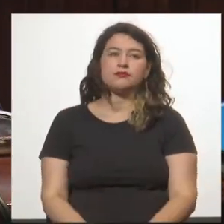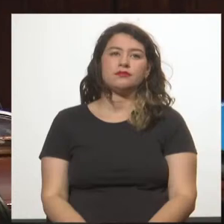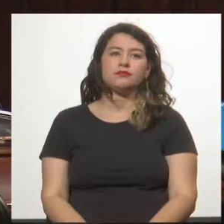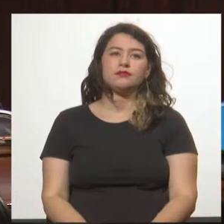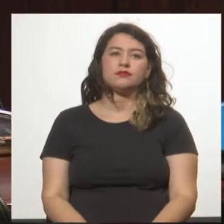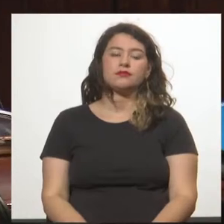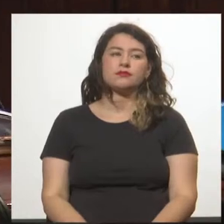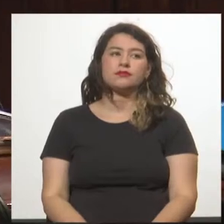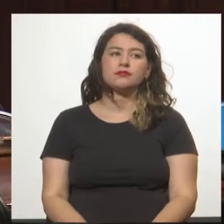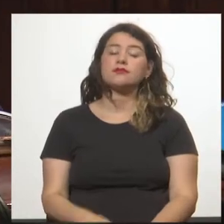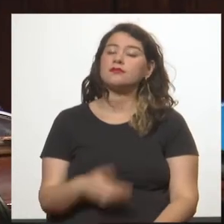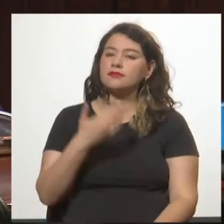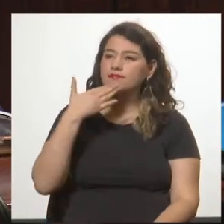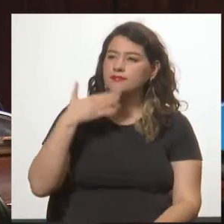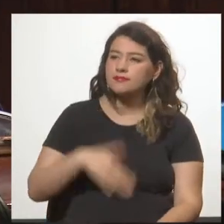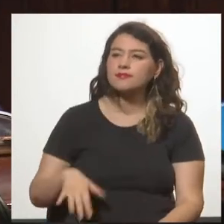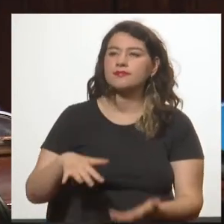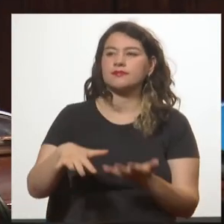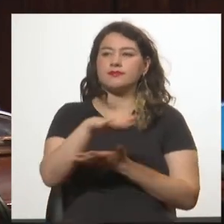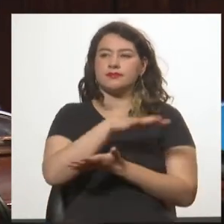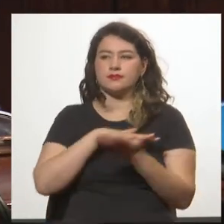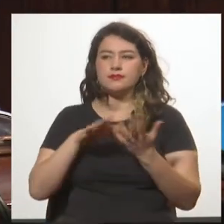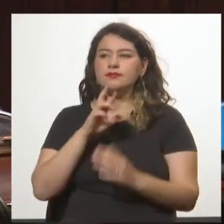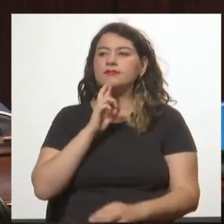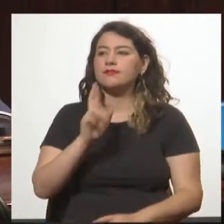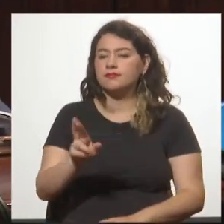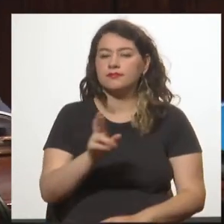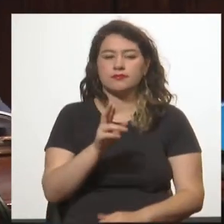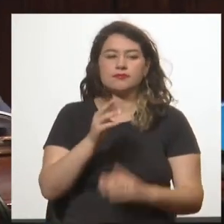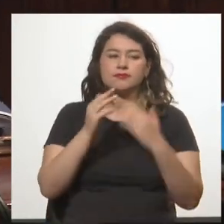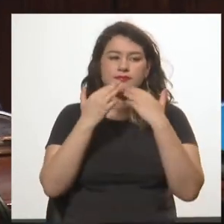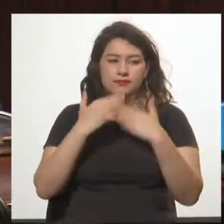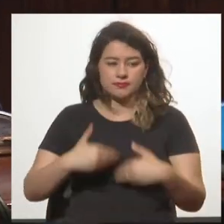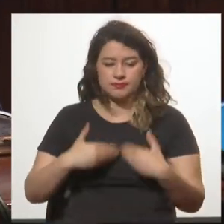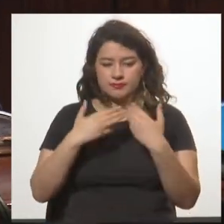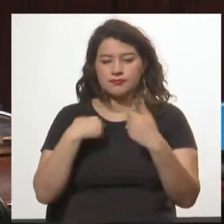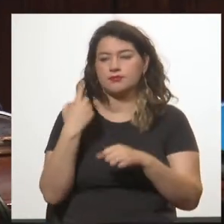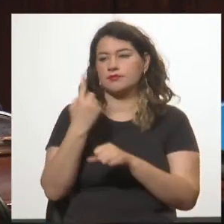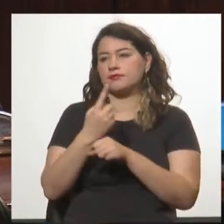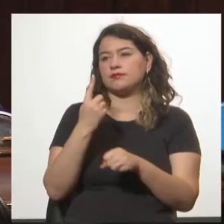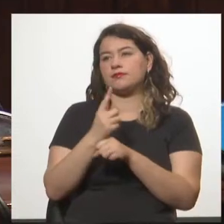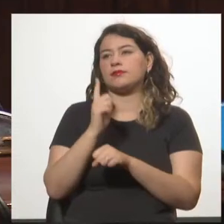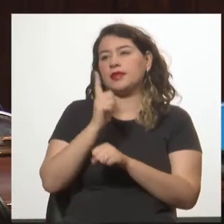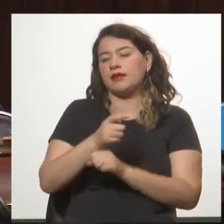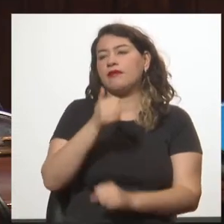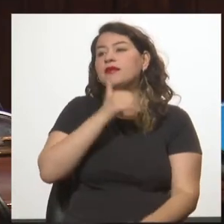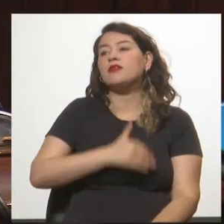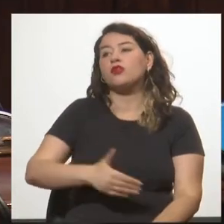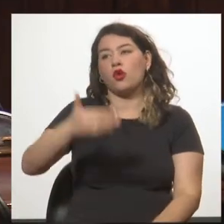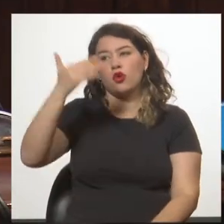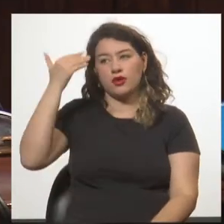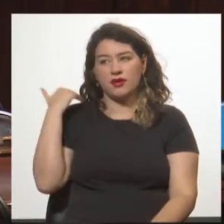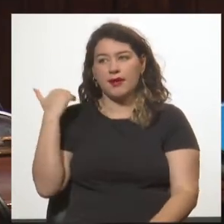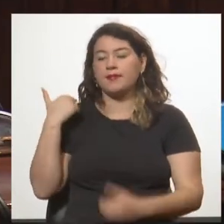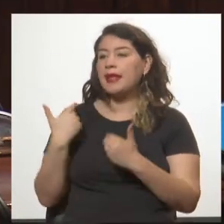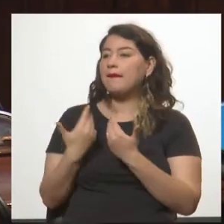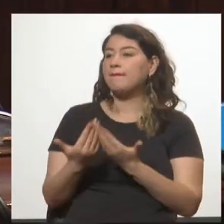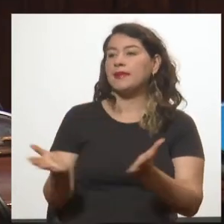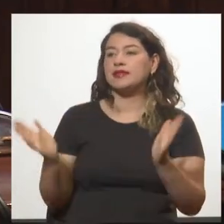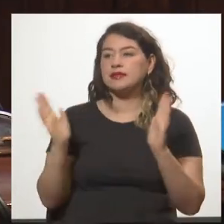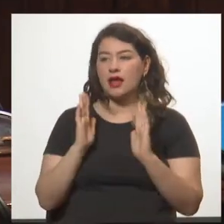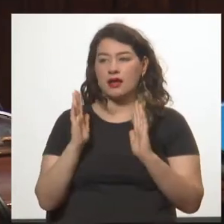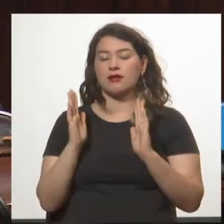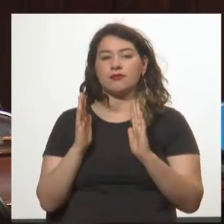para comprender esta situación y contestar estas preguntas tenemos primero que hacer un poco de historia ir a los inicios de esta